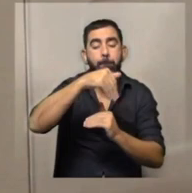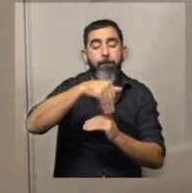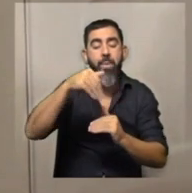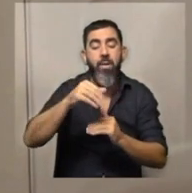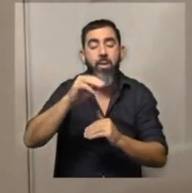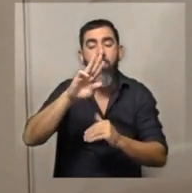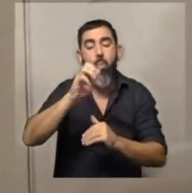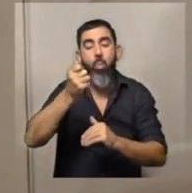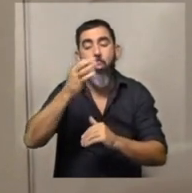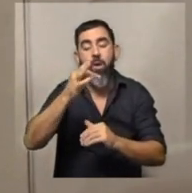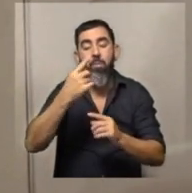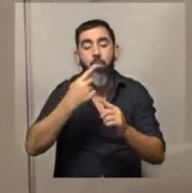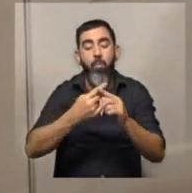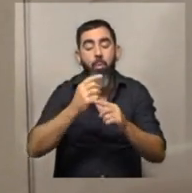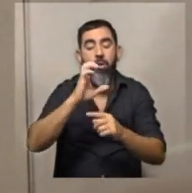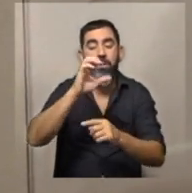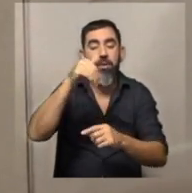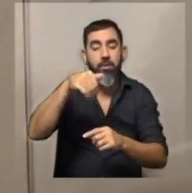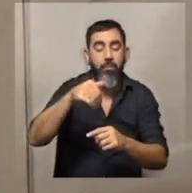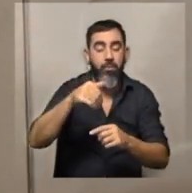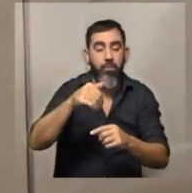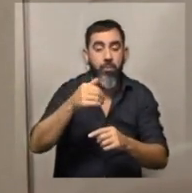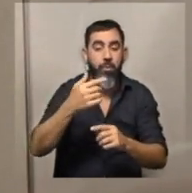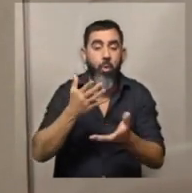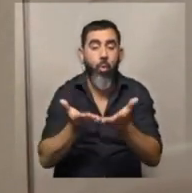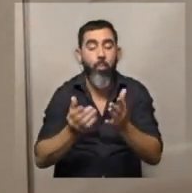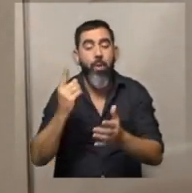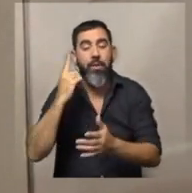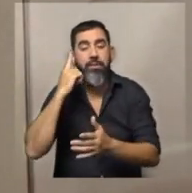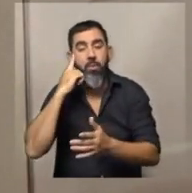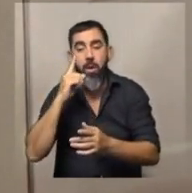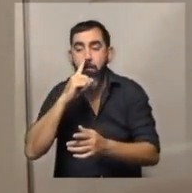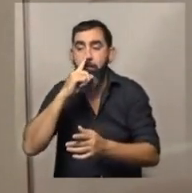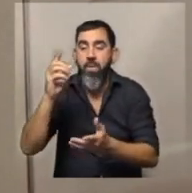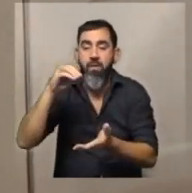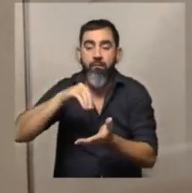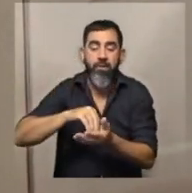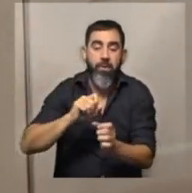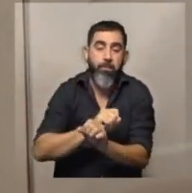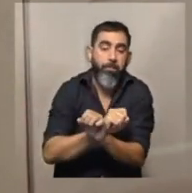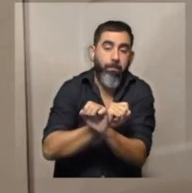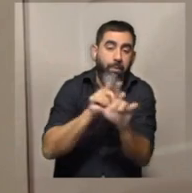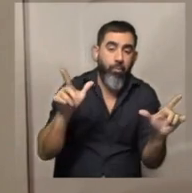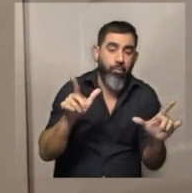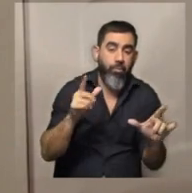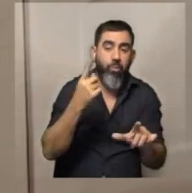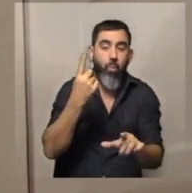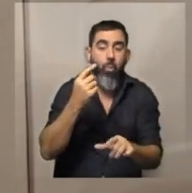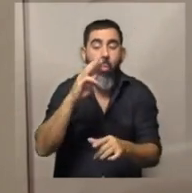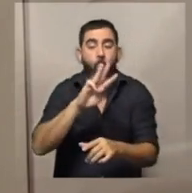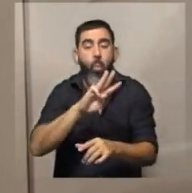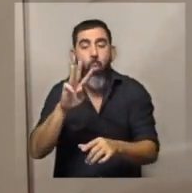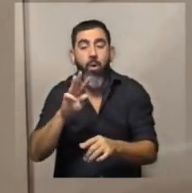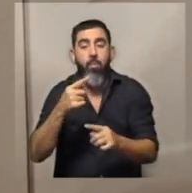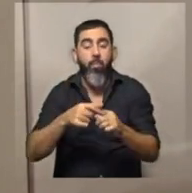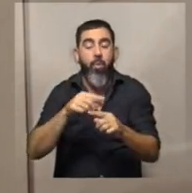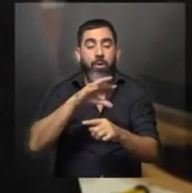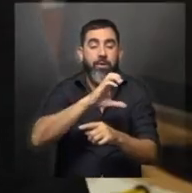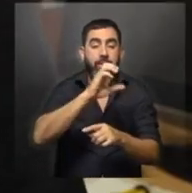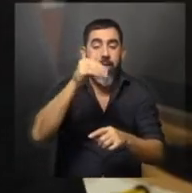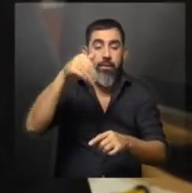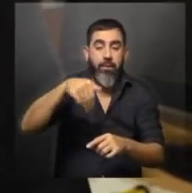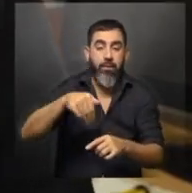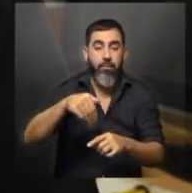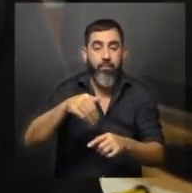cuadrado. Si lo comparamos con un celular que es 1000 veces más potente, ¿tá? 1 watt por centímetro cuadrado, más o menos, y